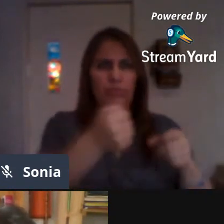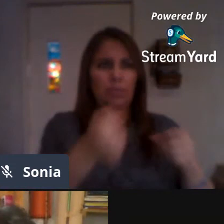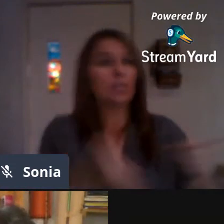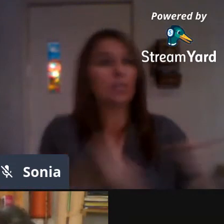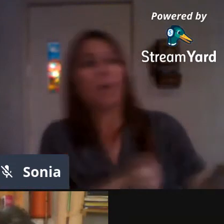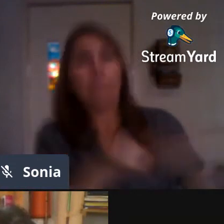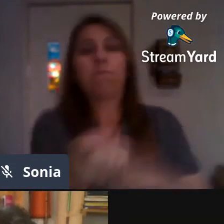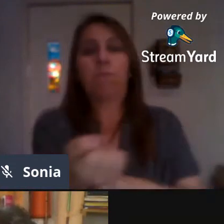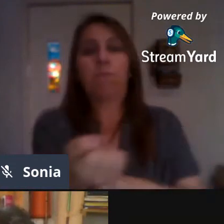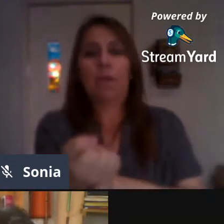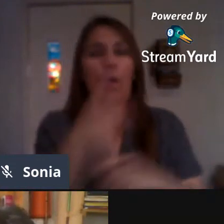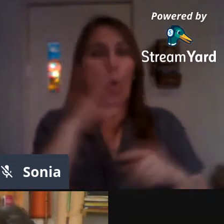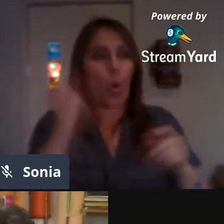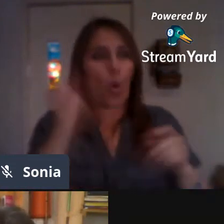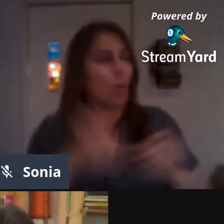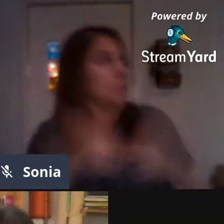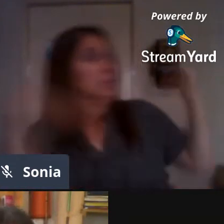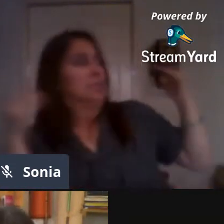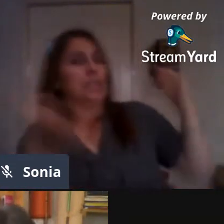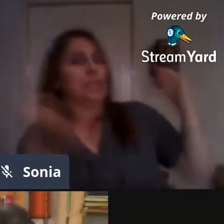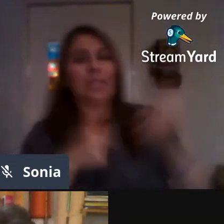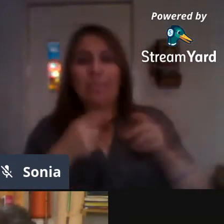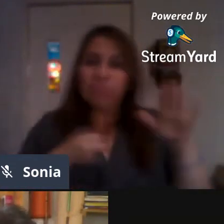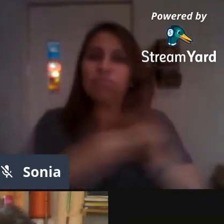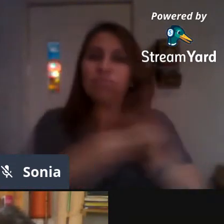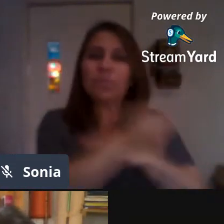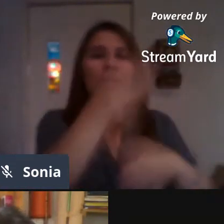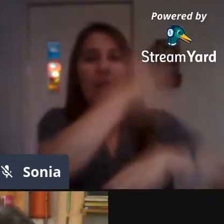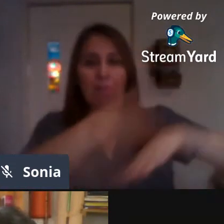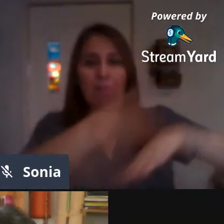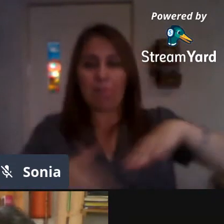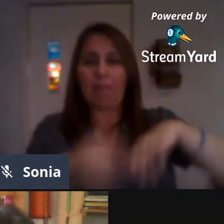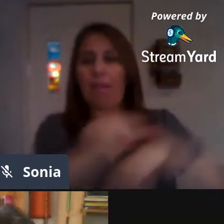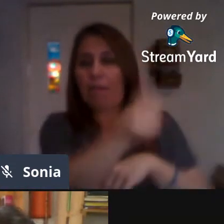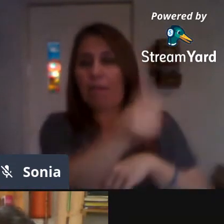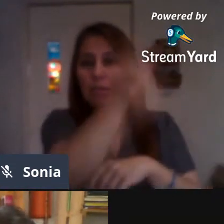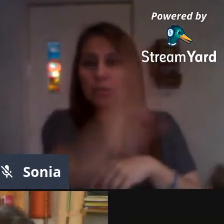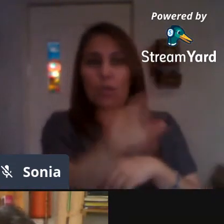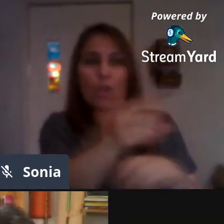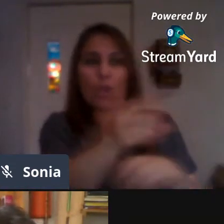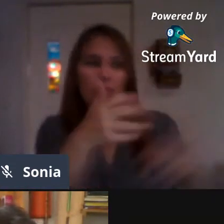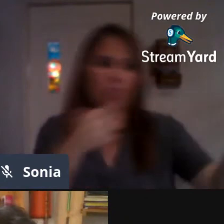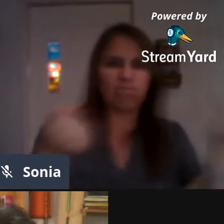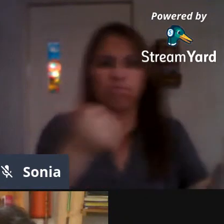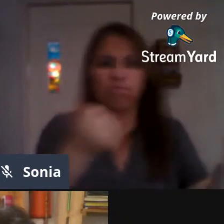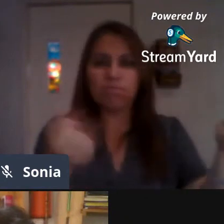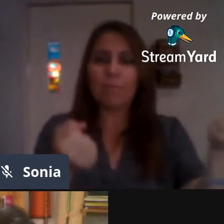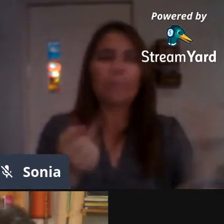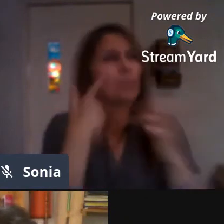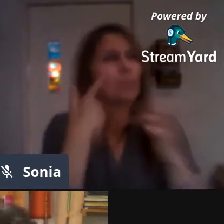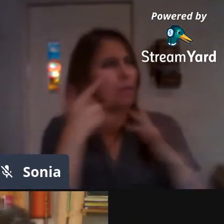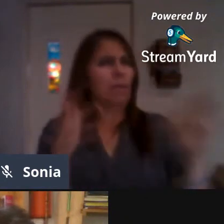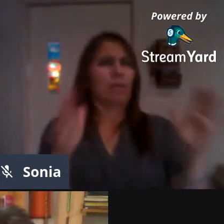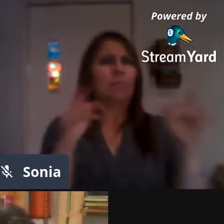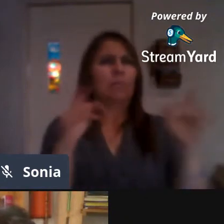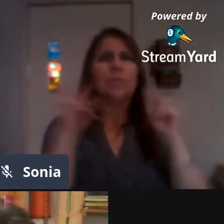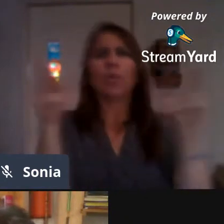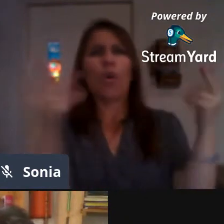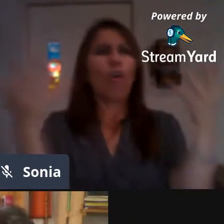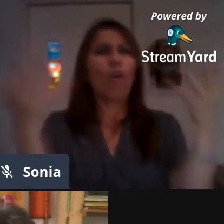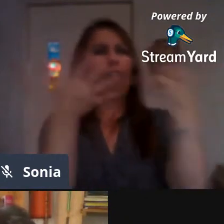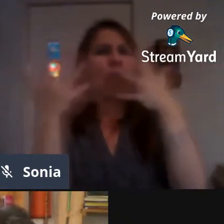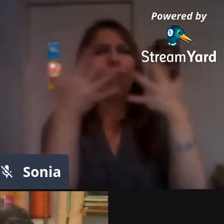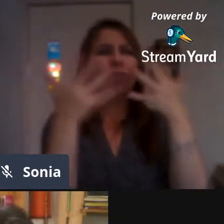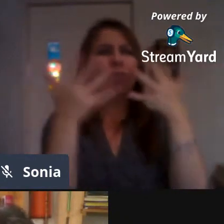logra herir a uno de ellos al otro lo nombra dominar el medio de esta escena tan confusa y aterradora siento